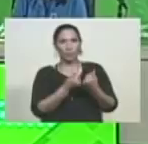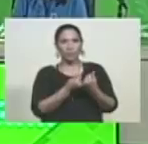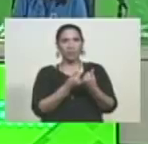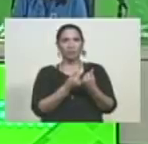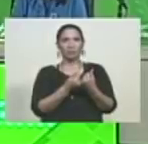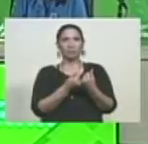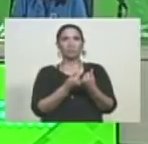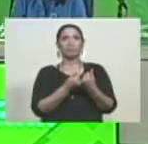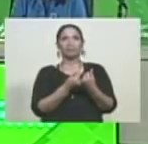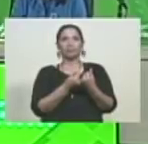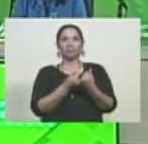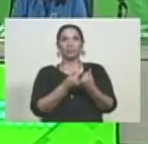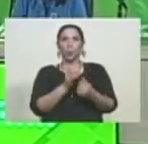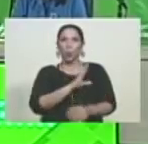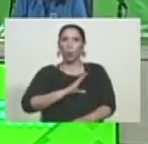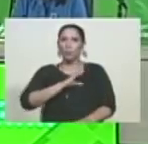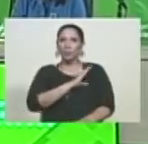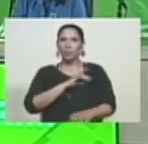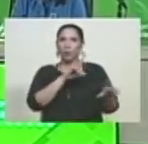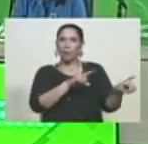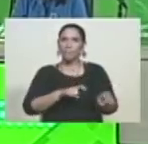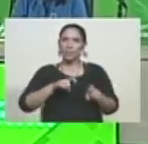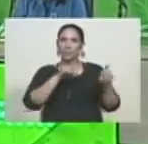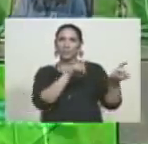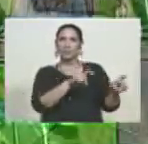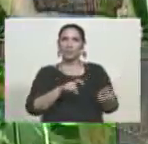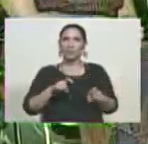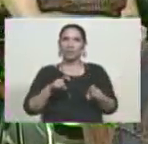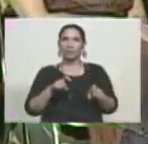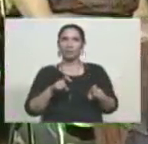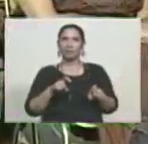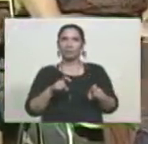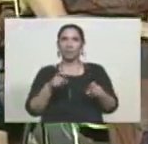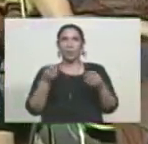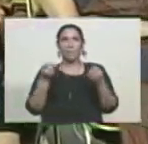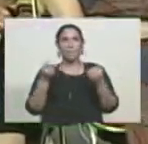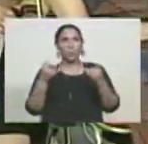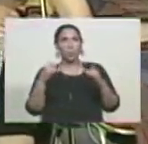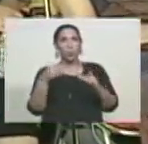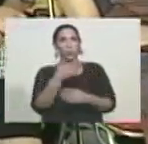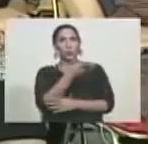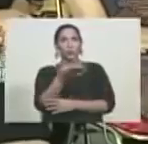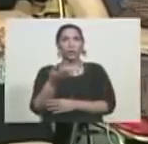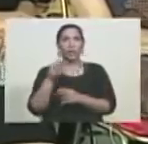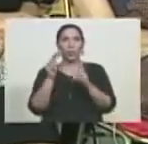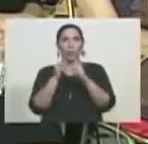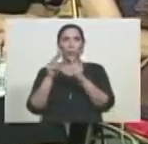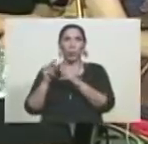Comisión Campesina. A muchos de ustedes los conozco por mucho tiempo.